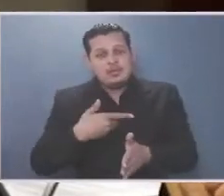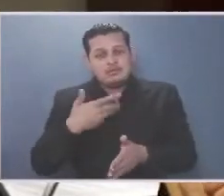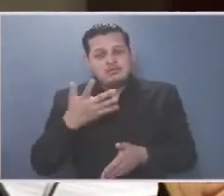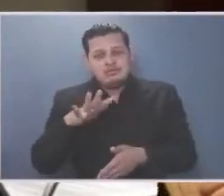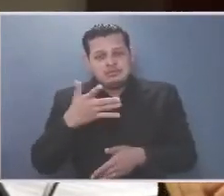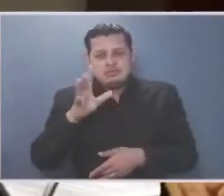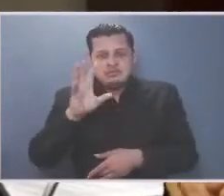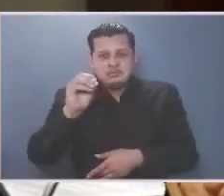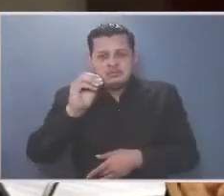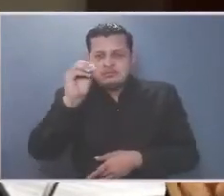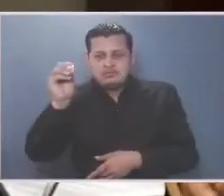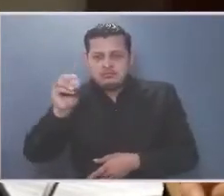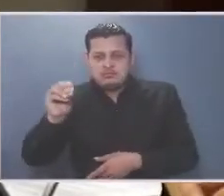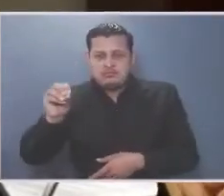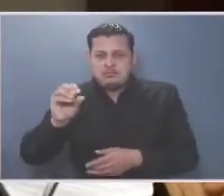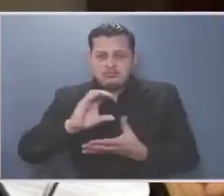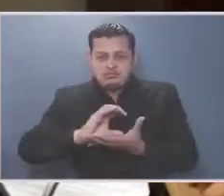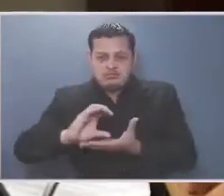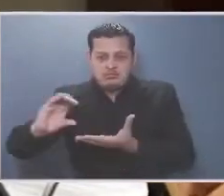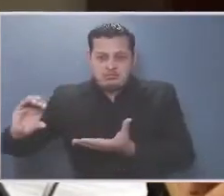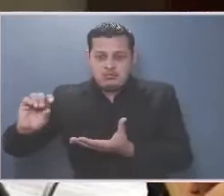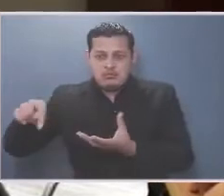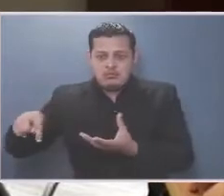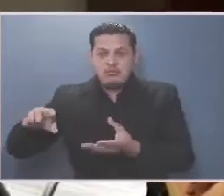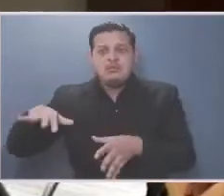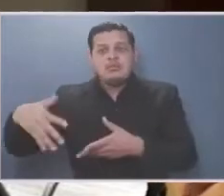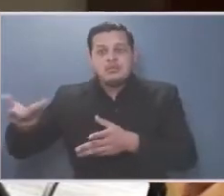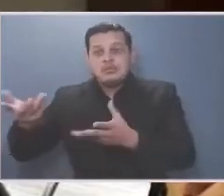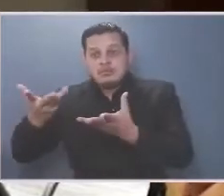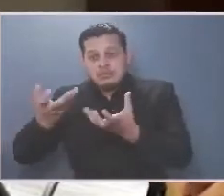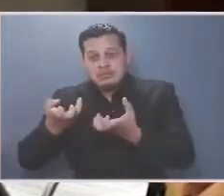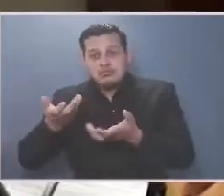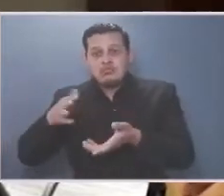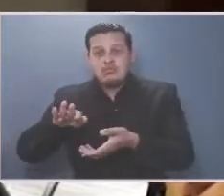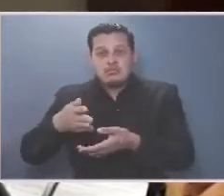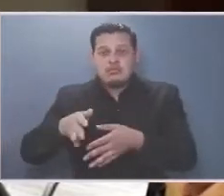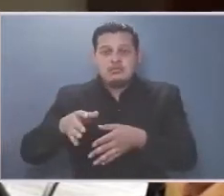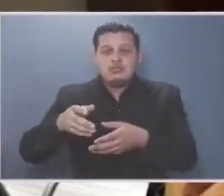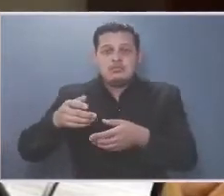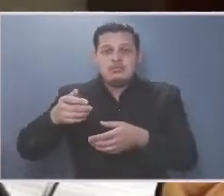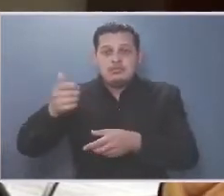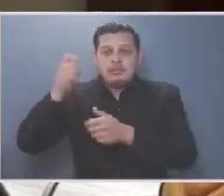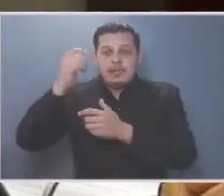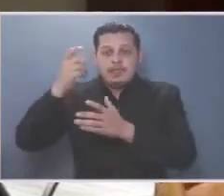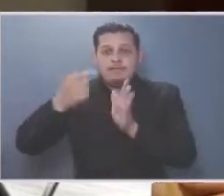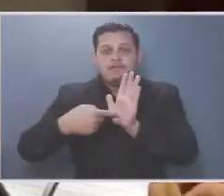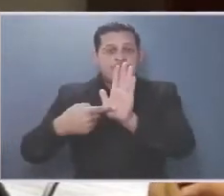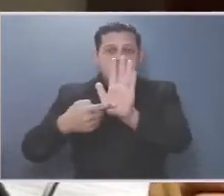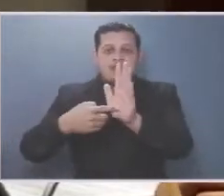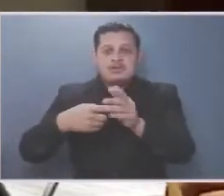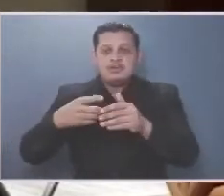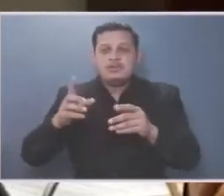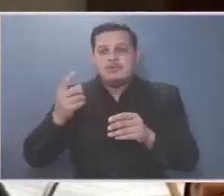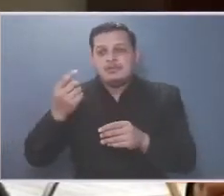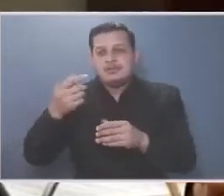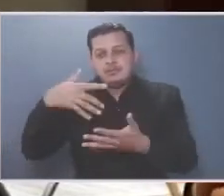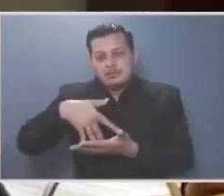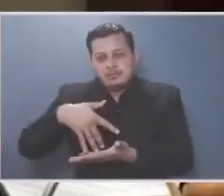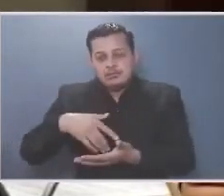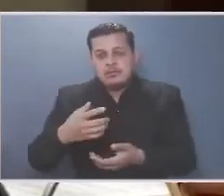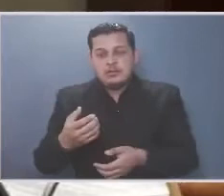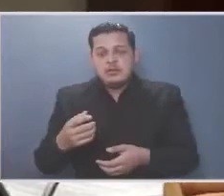ciento de lo que le habían asignado para campañas políticas entonces ahora que no nos vengan a decir